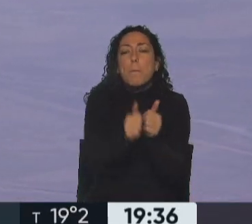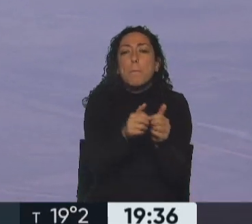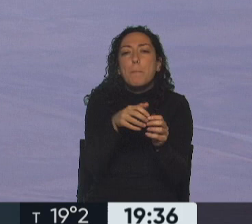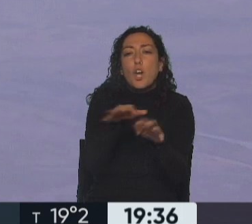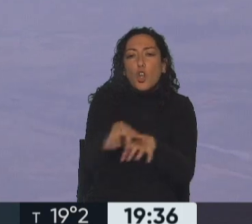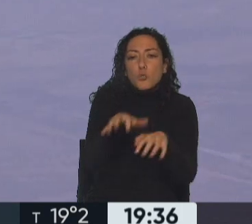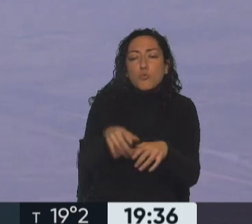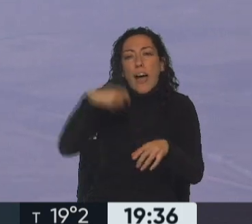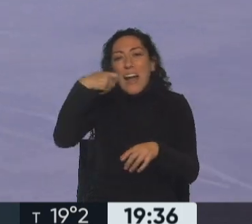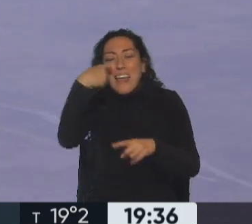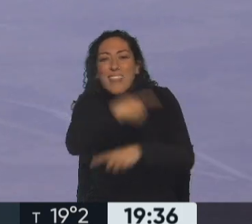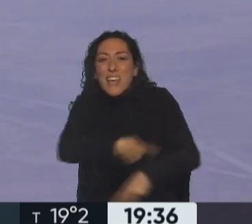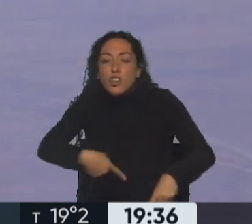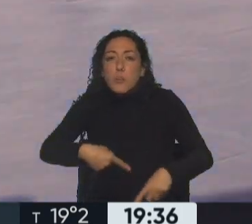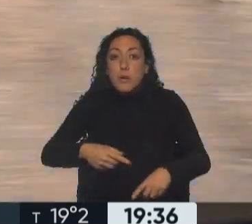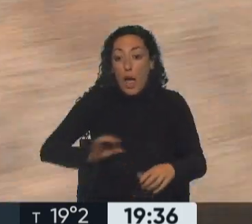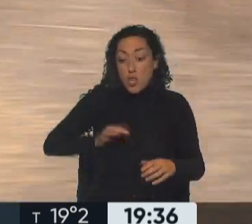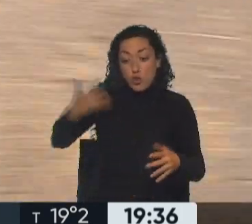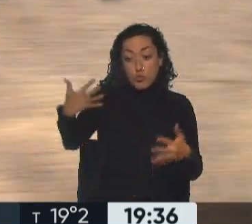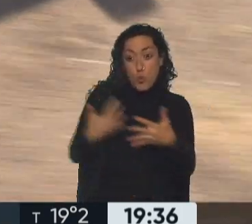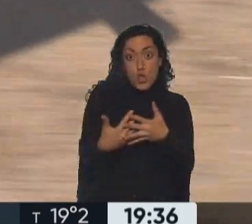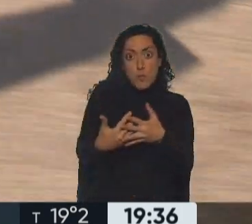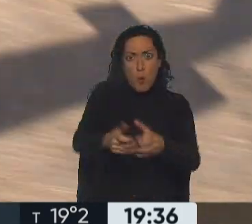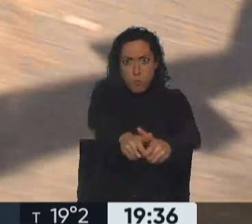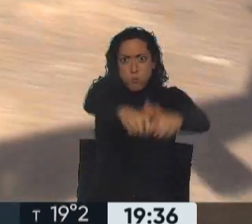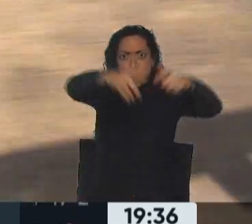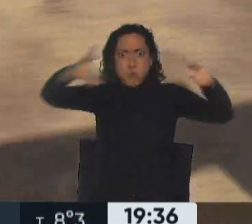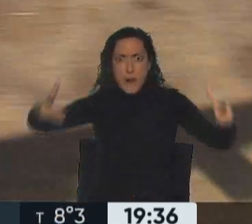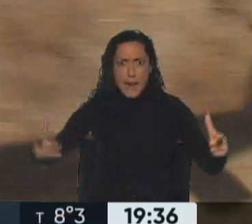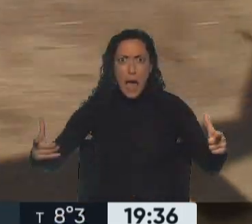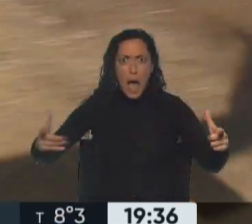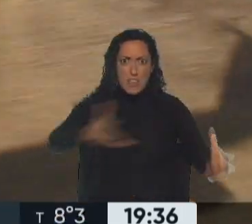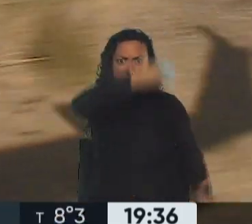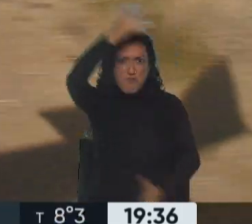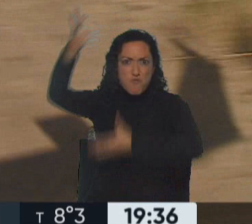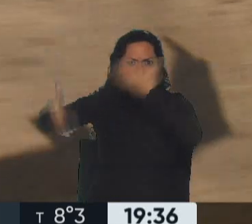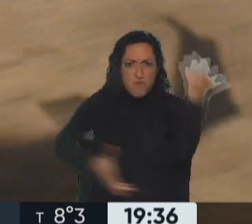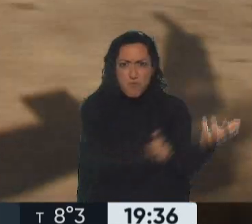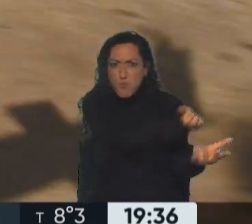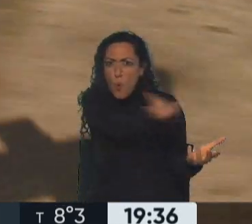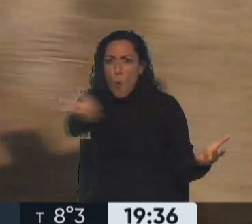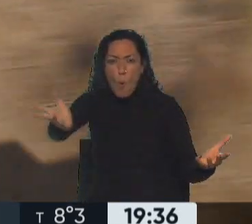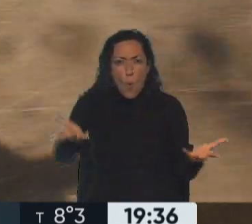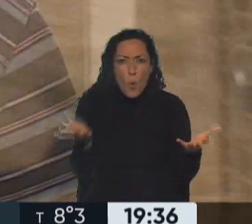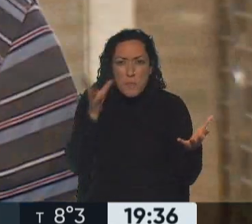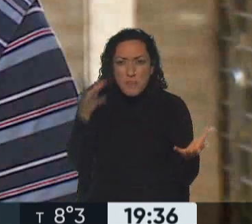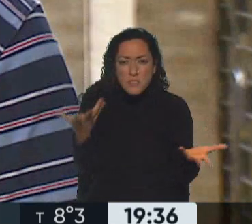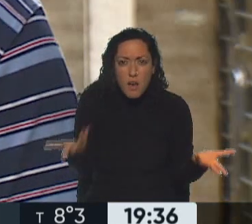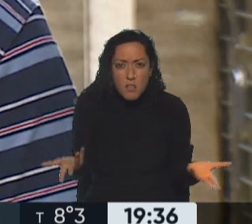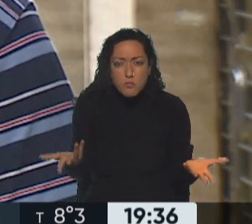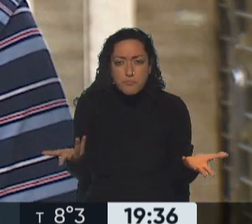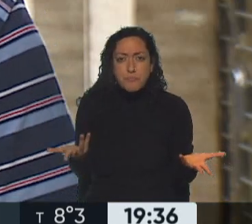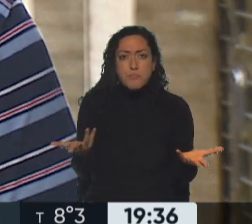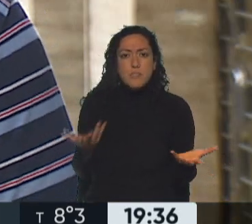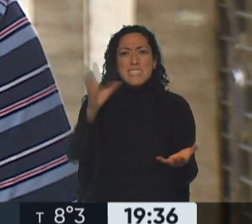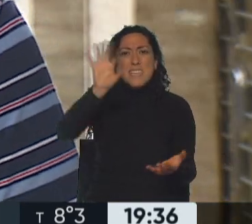ganaderos, pero esto en los últimos años se vio multiplicado en escala y cantidad, ¿no? Muy, muy grande. Ha